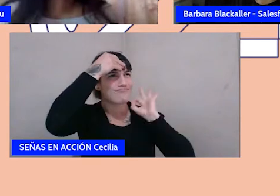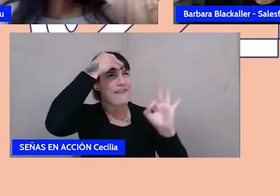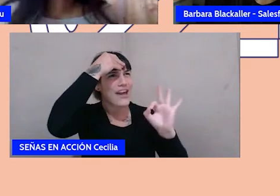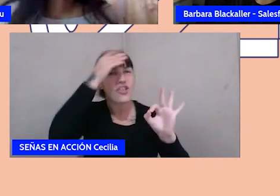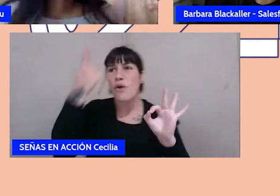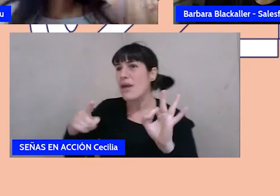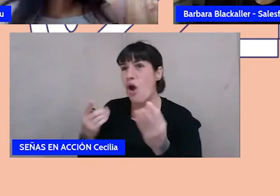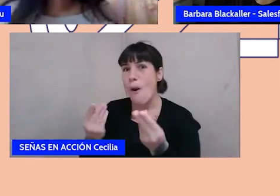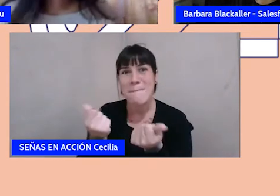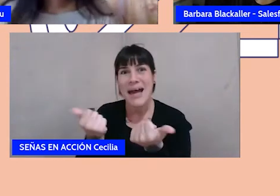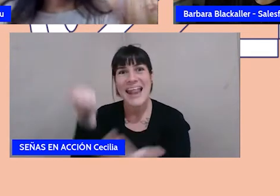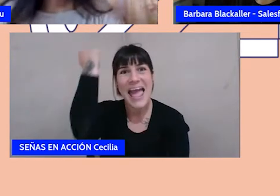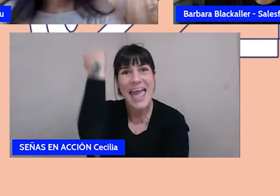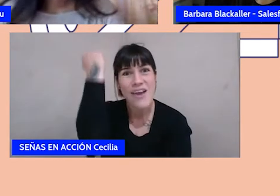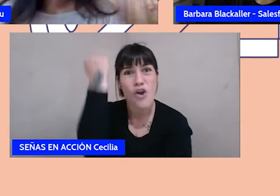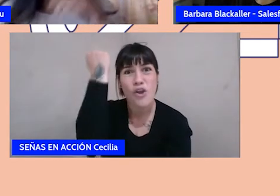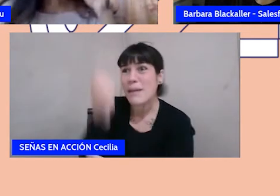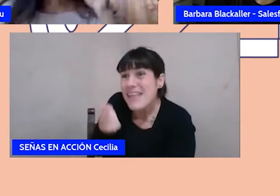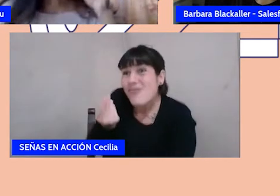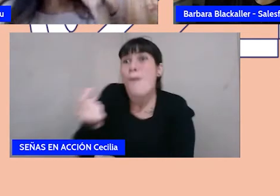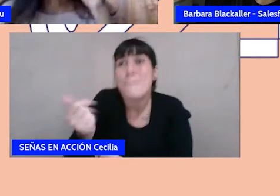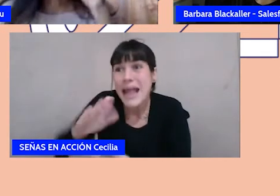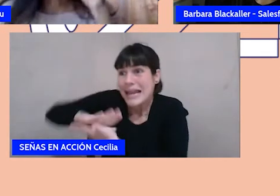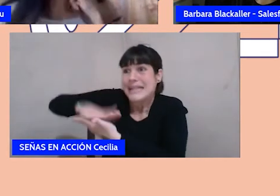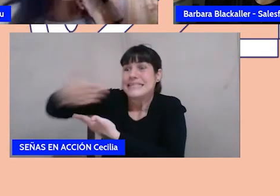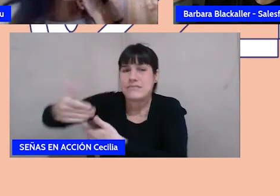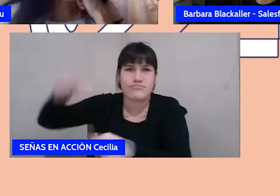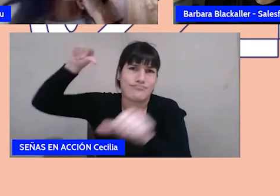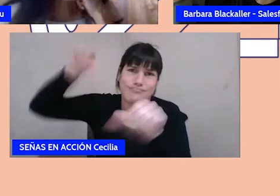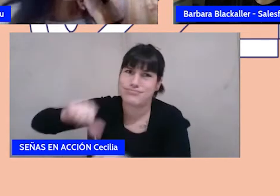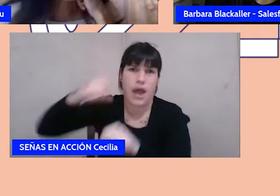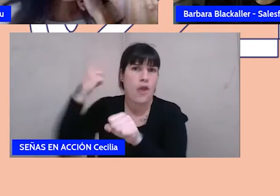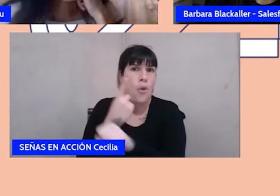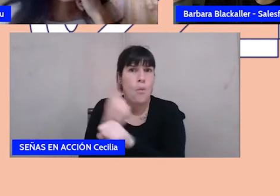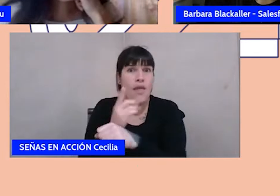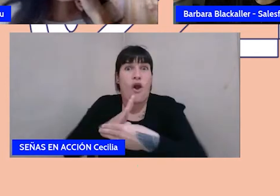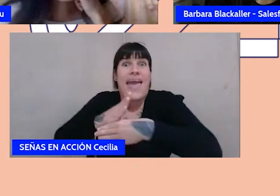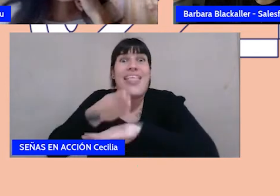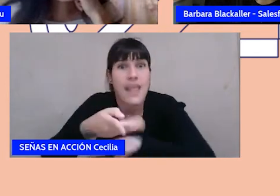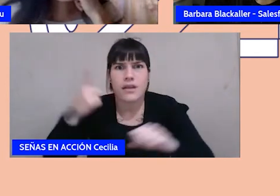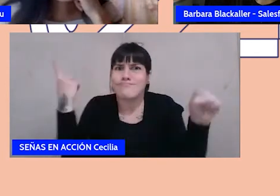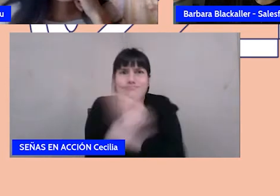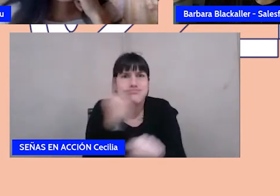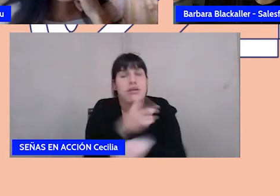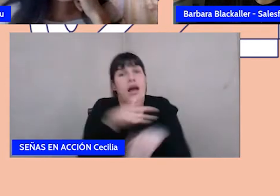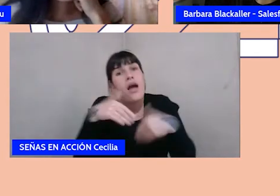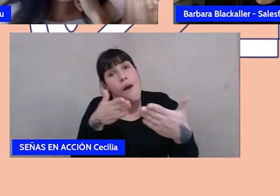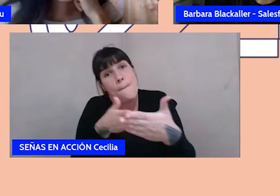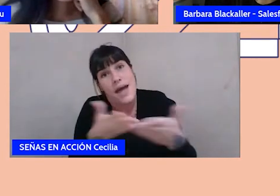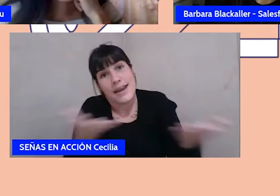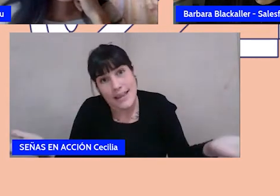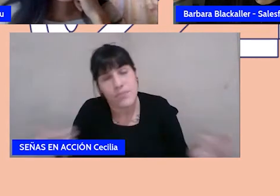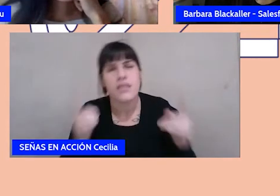social que no les permite como ejecutar o entrar a este mundo de lo digital. Y por supuesto, las barreras de seguridad, de